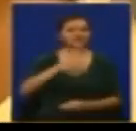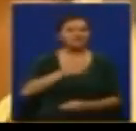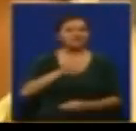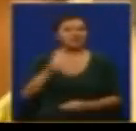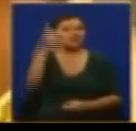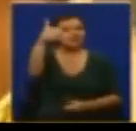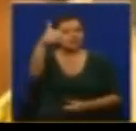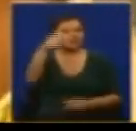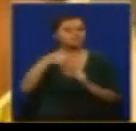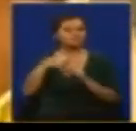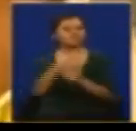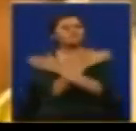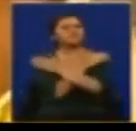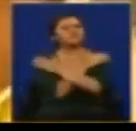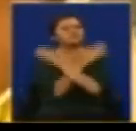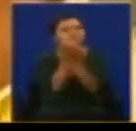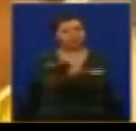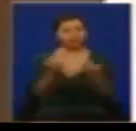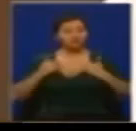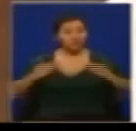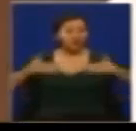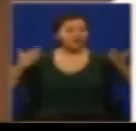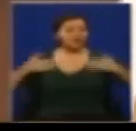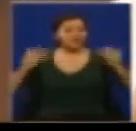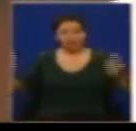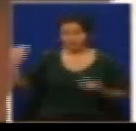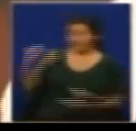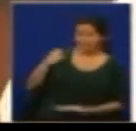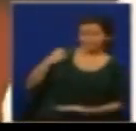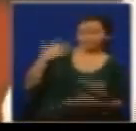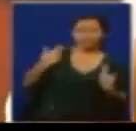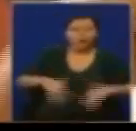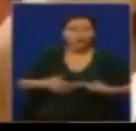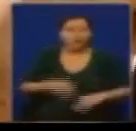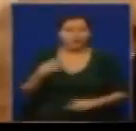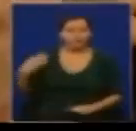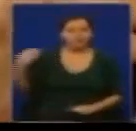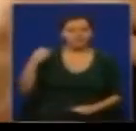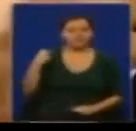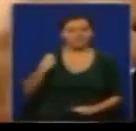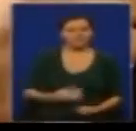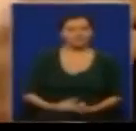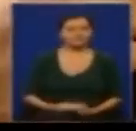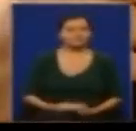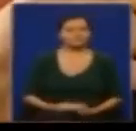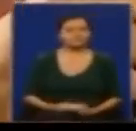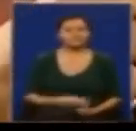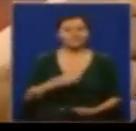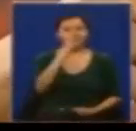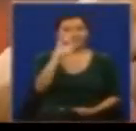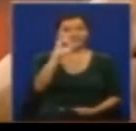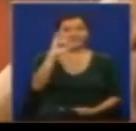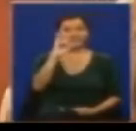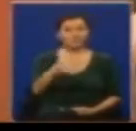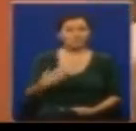reportaje en buena hora, pero felicitaciones. No sabe la alegría que nos dieron. Que nos dio estas noticias. ABET es la